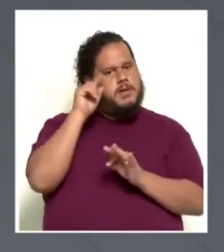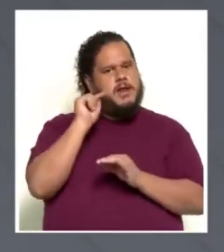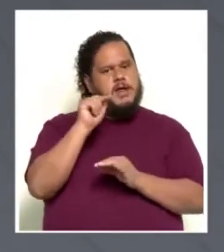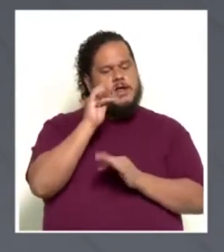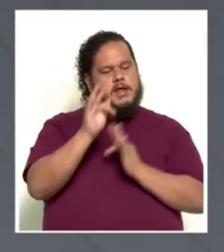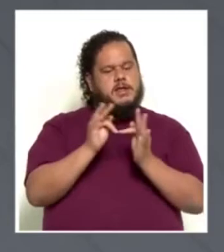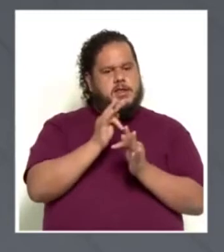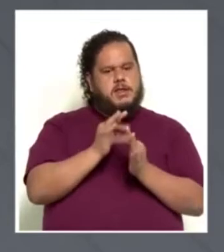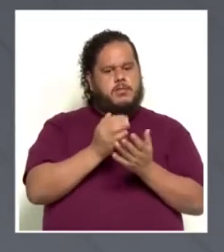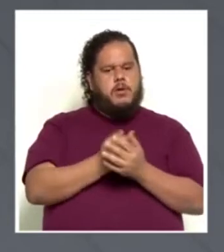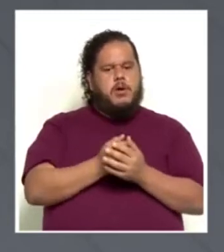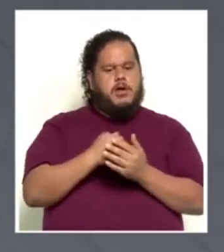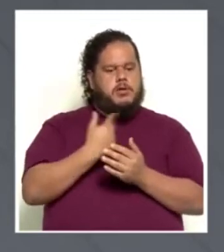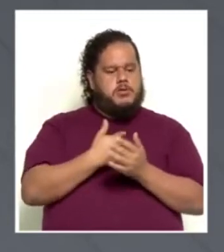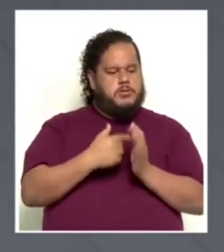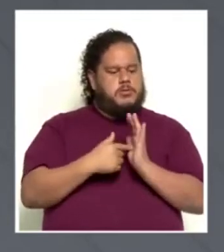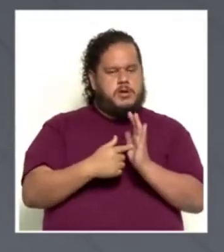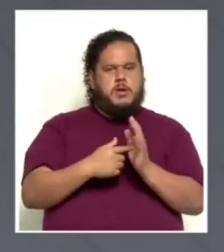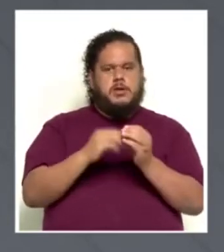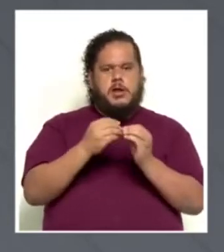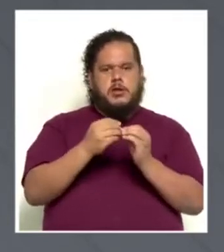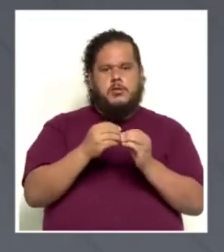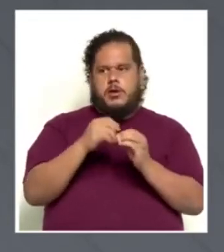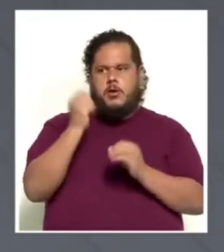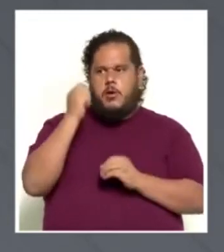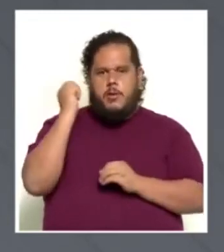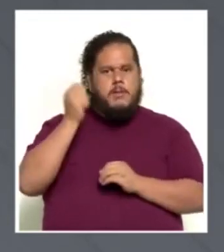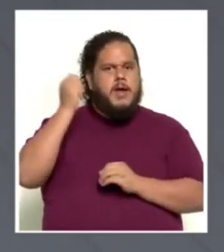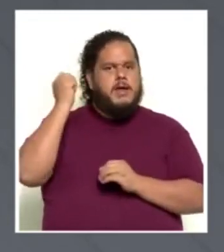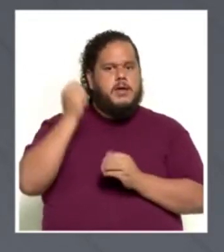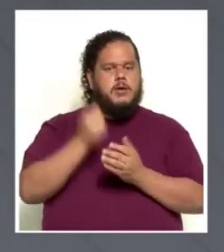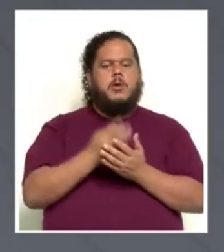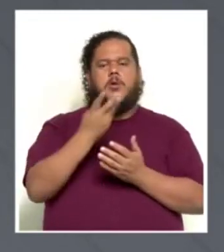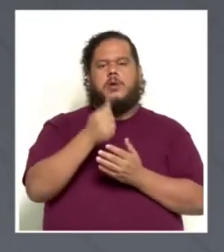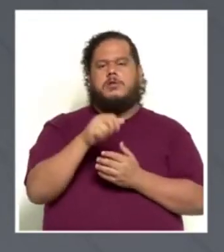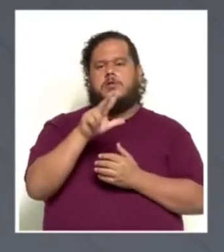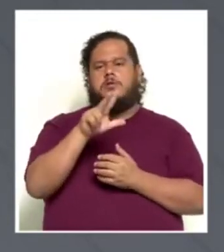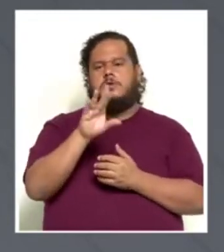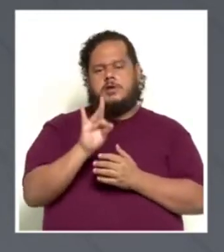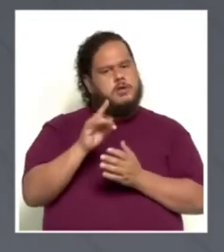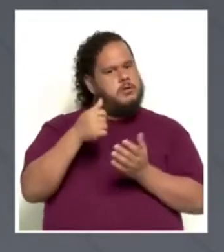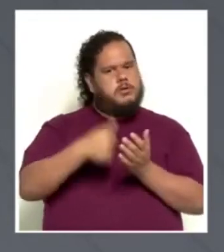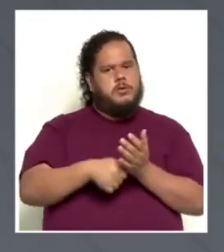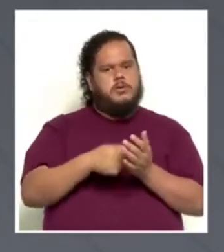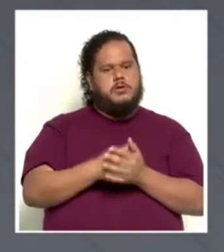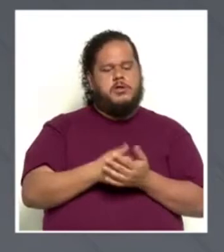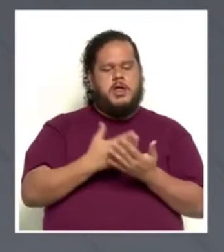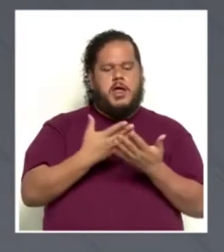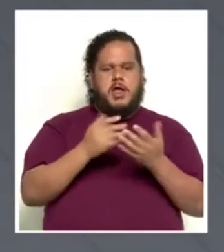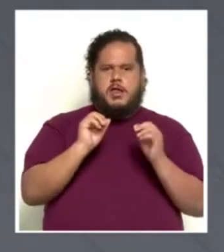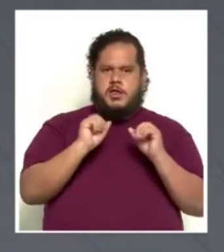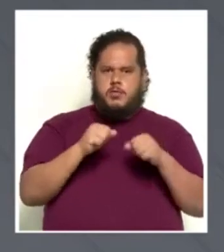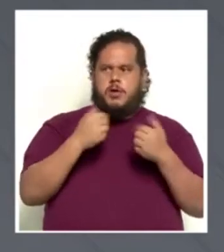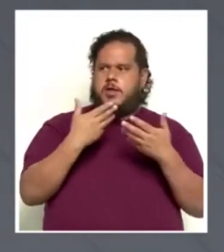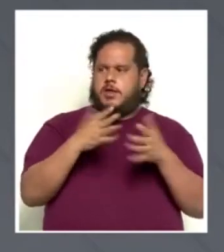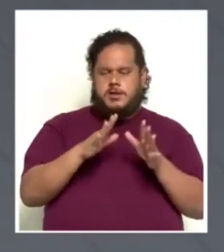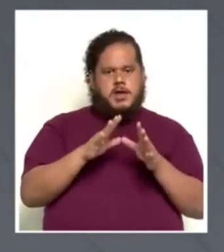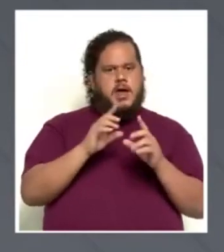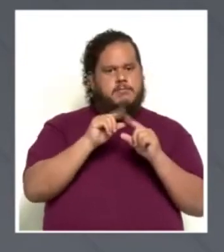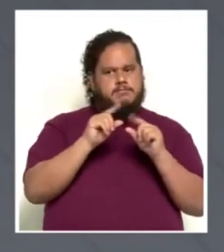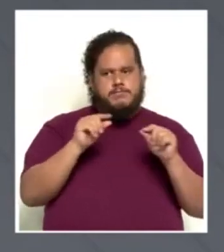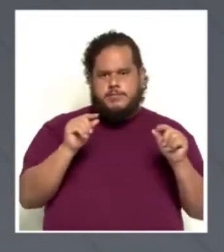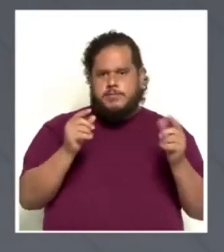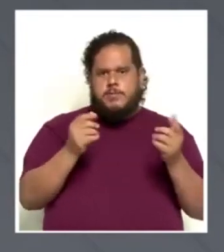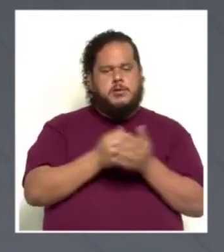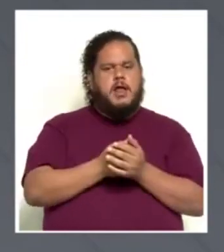ahora de lograr la cifra mágica en la Asamblea Legislativa, que son los 38 votos. Si uno pudiera ya especular que vaya a existir un bloque entre